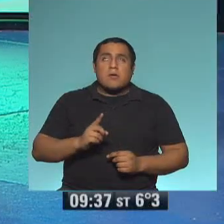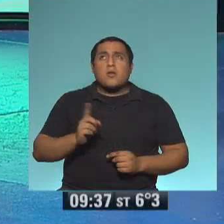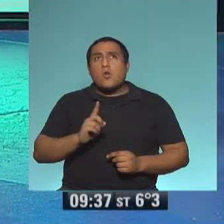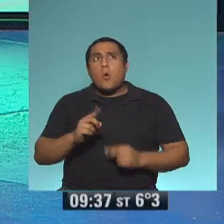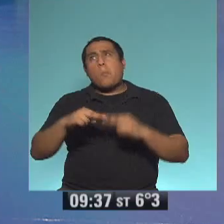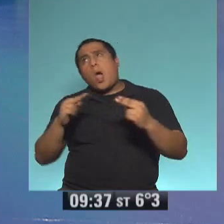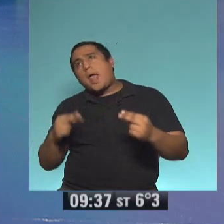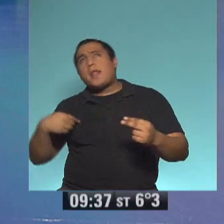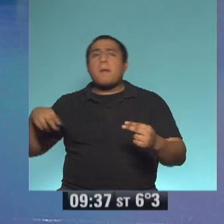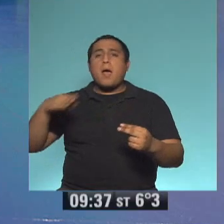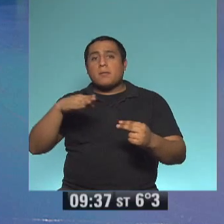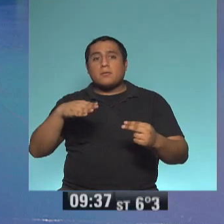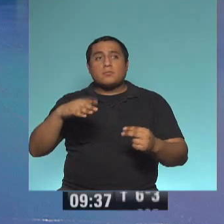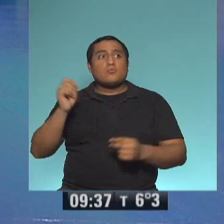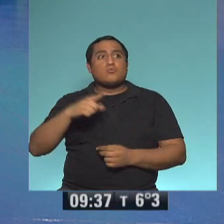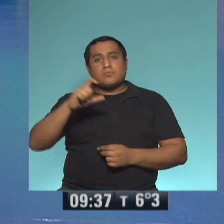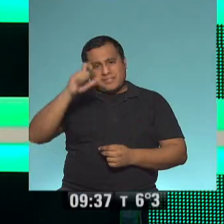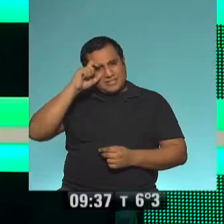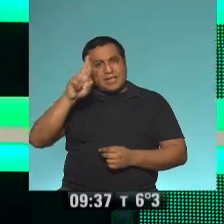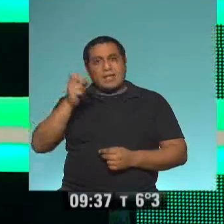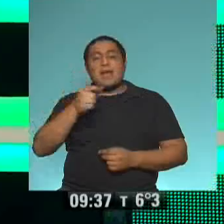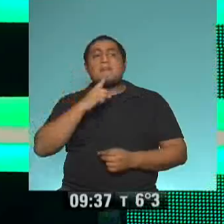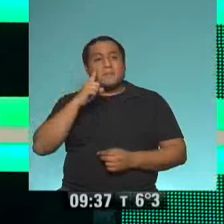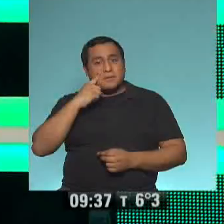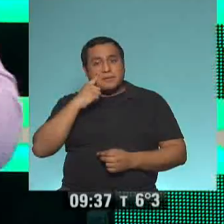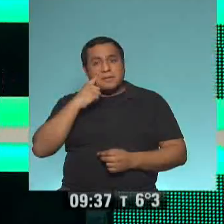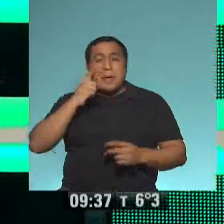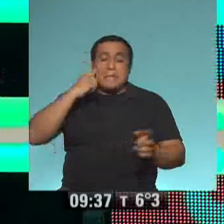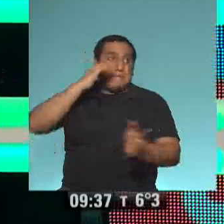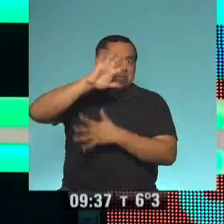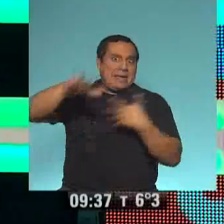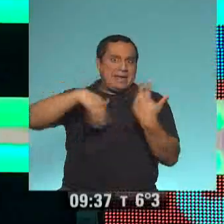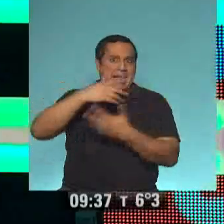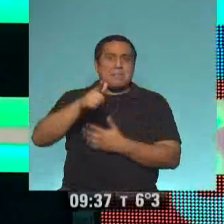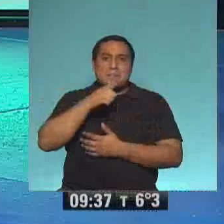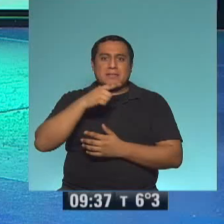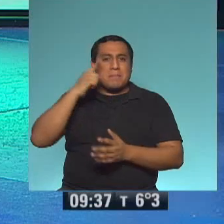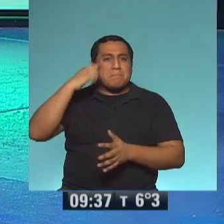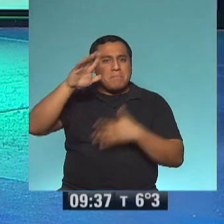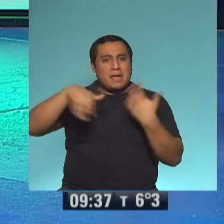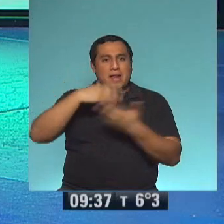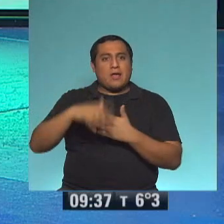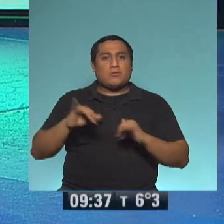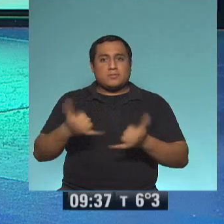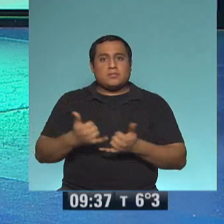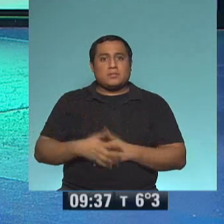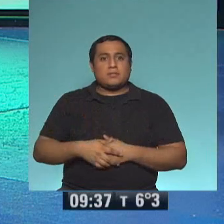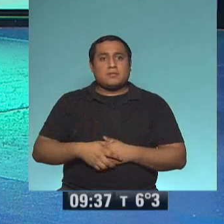en un puente. De Gustavo Cerati. Están mezclando un poquito las canciones, me parece. ¿Me estoy mezclando las canciones? Sí, sí, sí. ¿Cuál